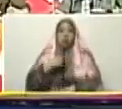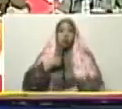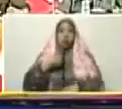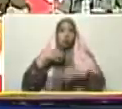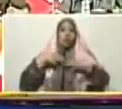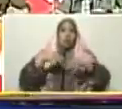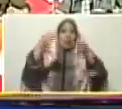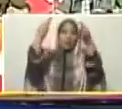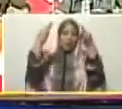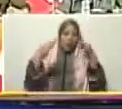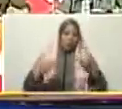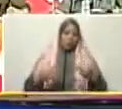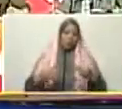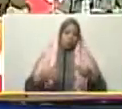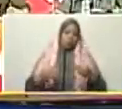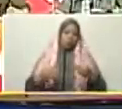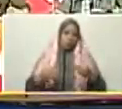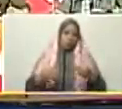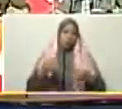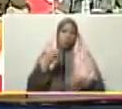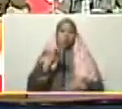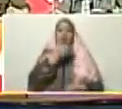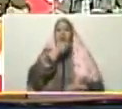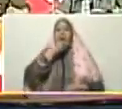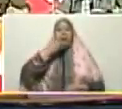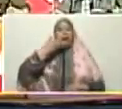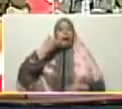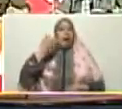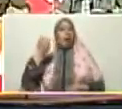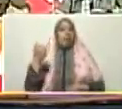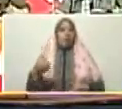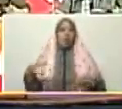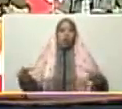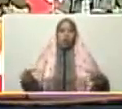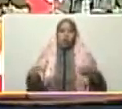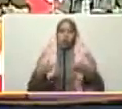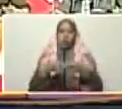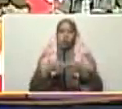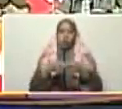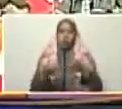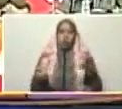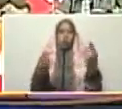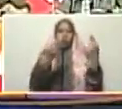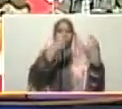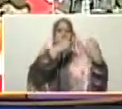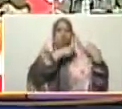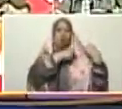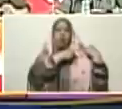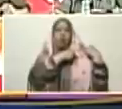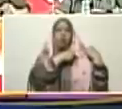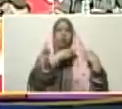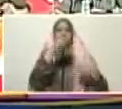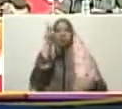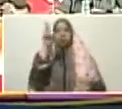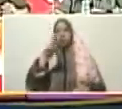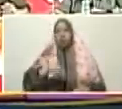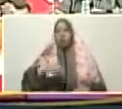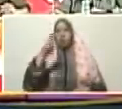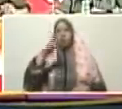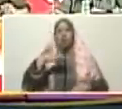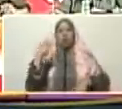qué tenemos la mejor dirección colectiva que jamás esta revolución ha